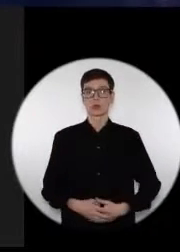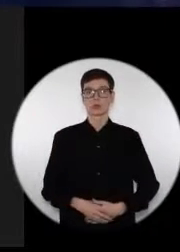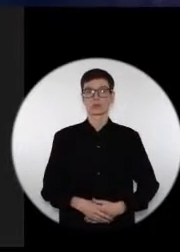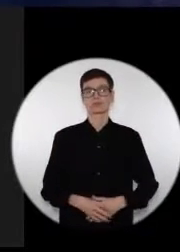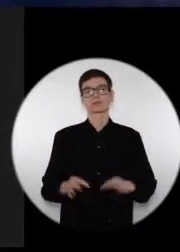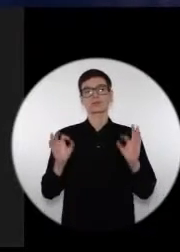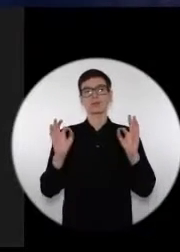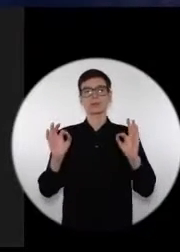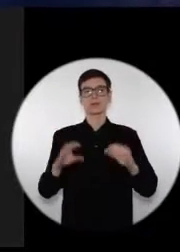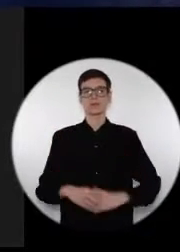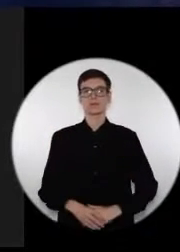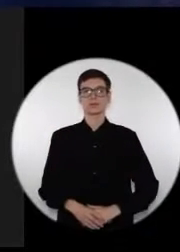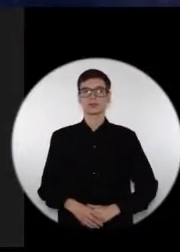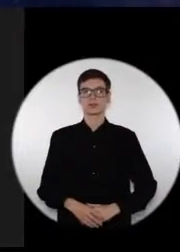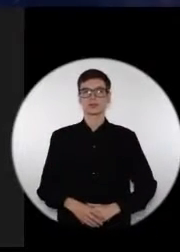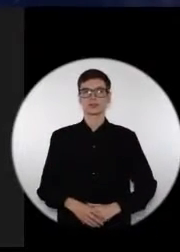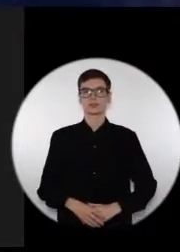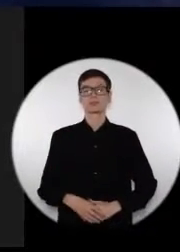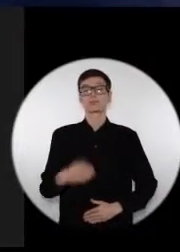mundo